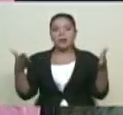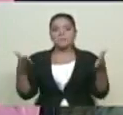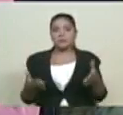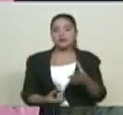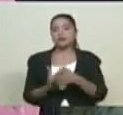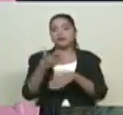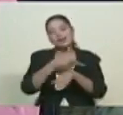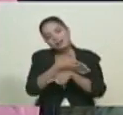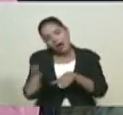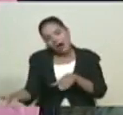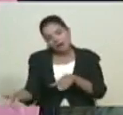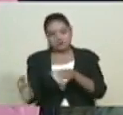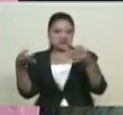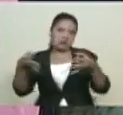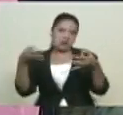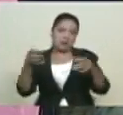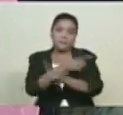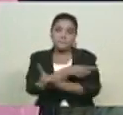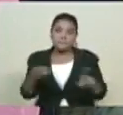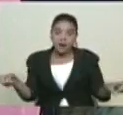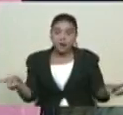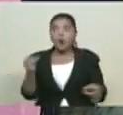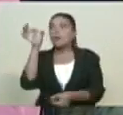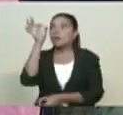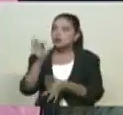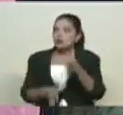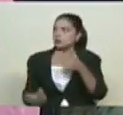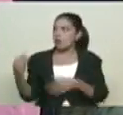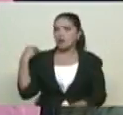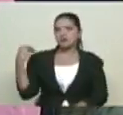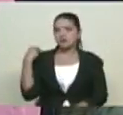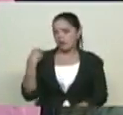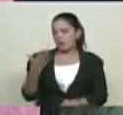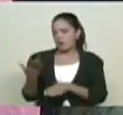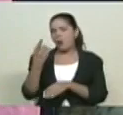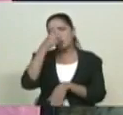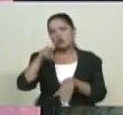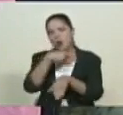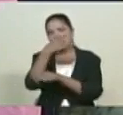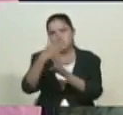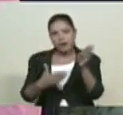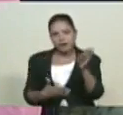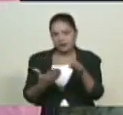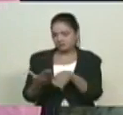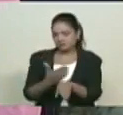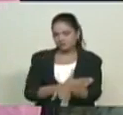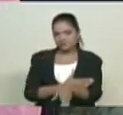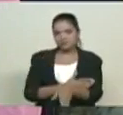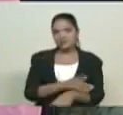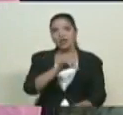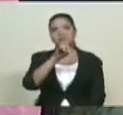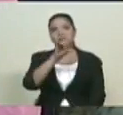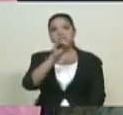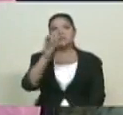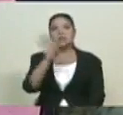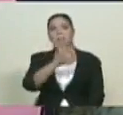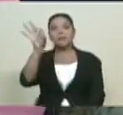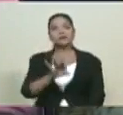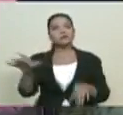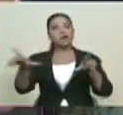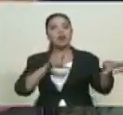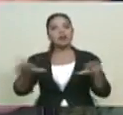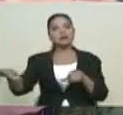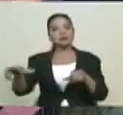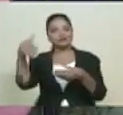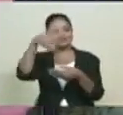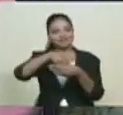poco más tarde de lo habitual. Afortunadamente tenemos la noticia de que hace hora y media ya tenemos el 100% de las mesas instaladas.